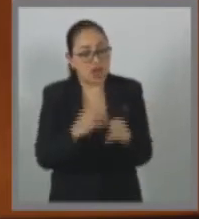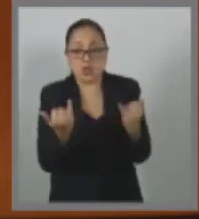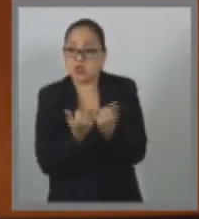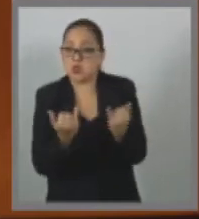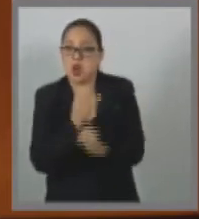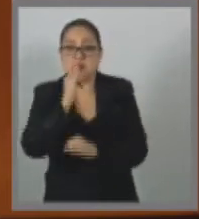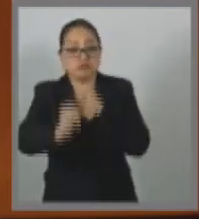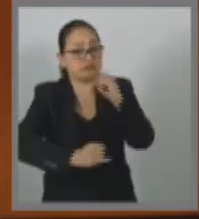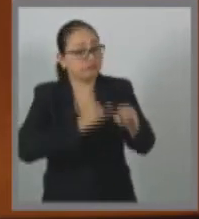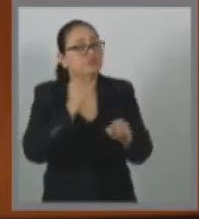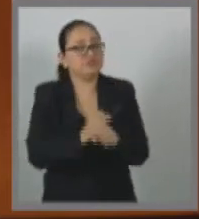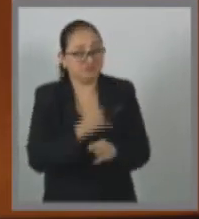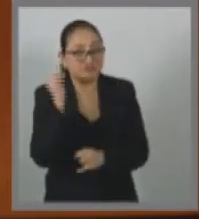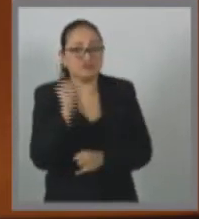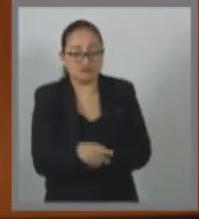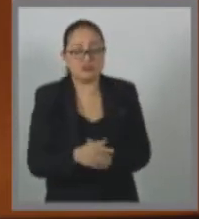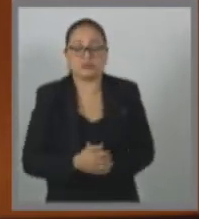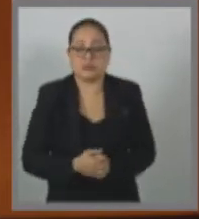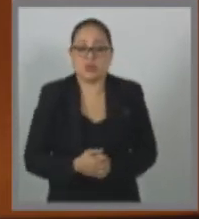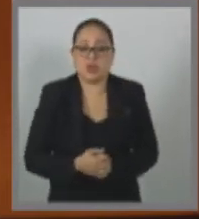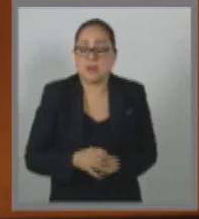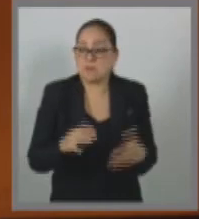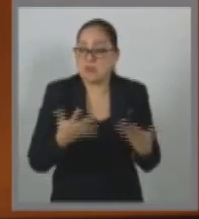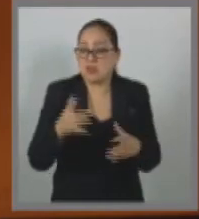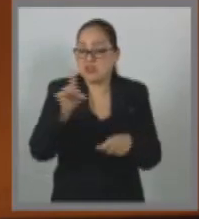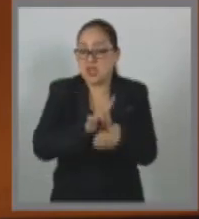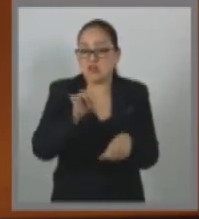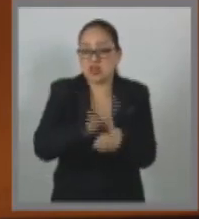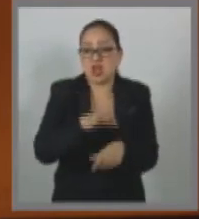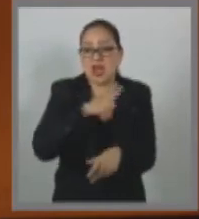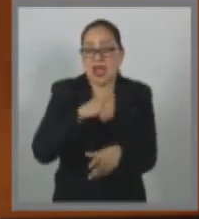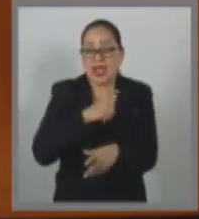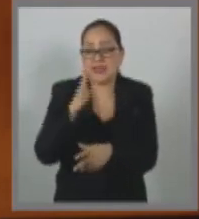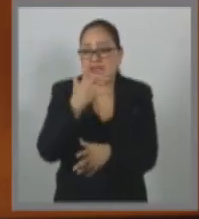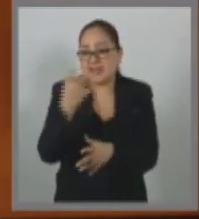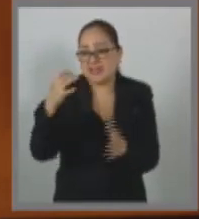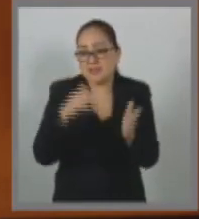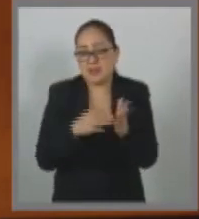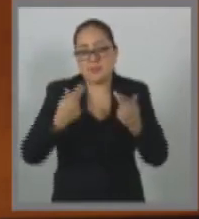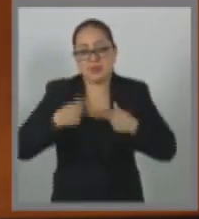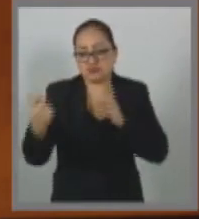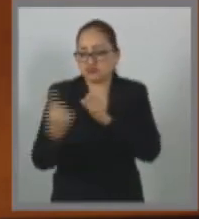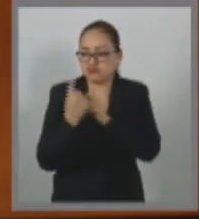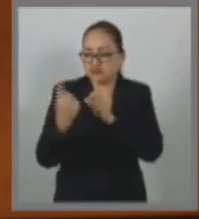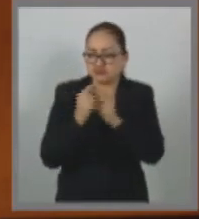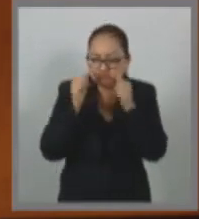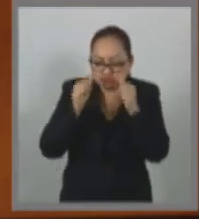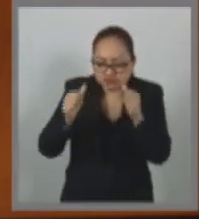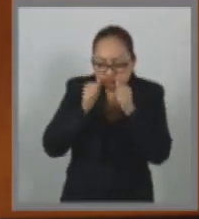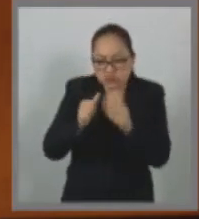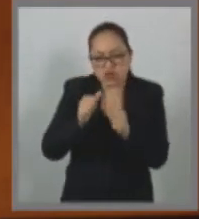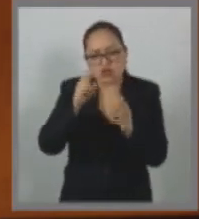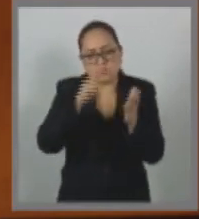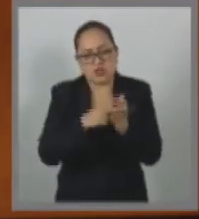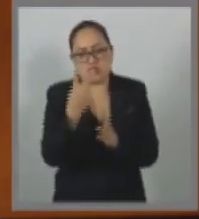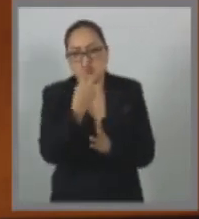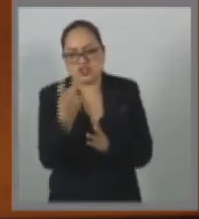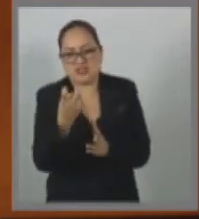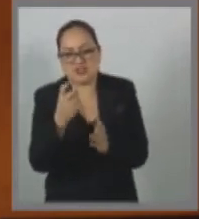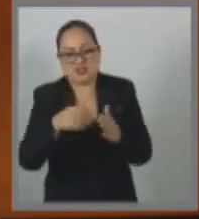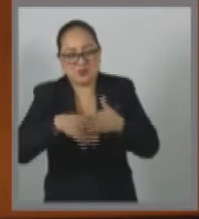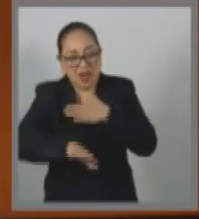internacional. Diariamente otorgamos cerca de 500 mil consultas, realizamos 1.200 partos y 4 mil